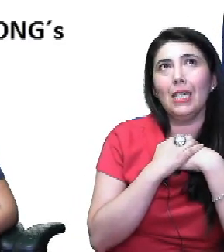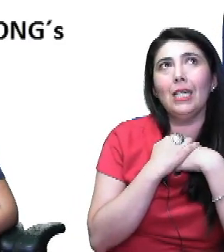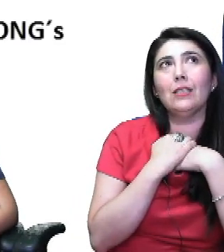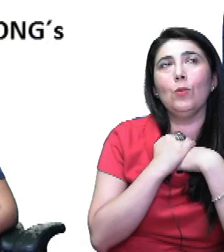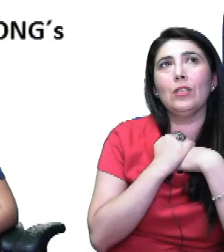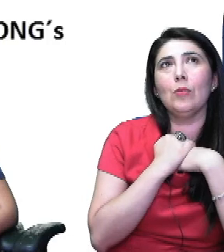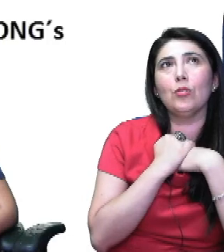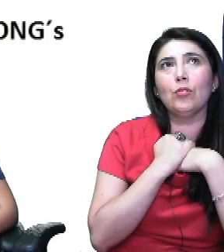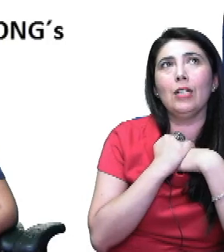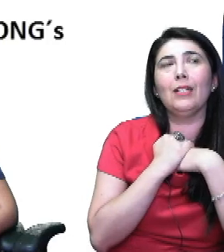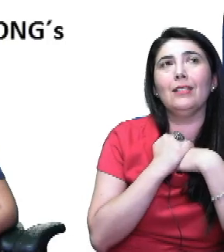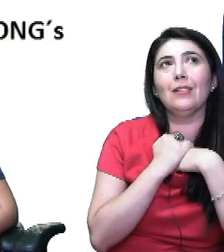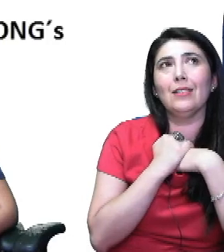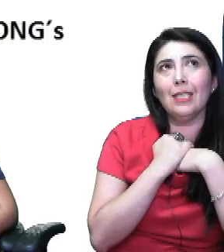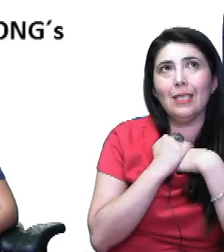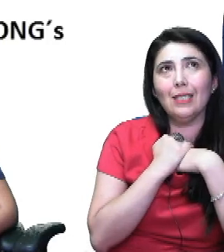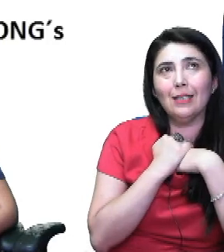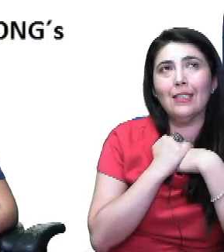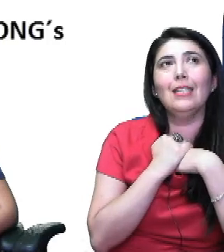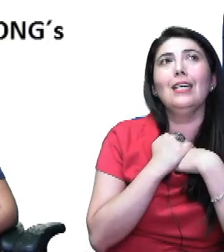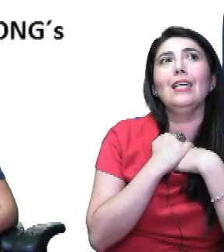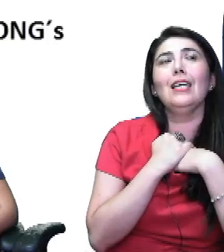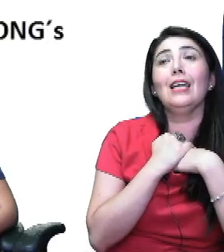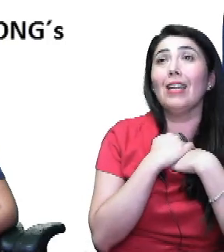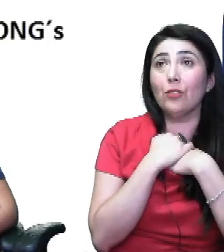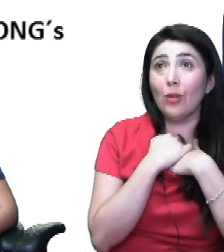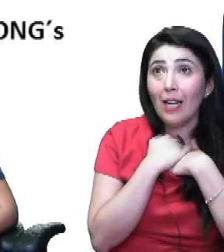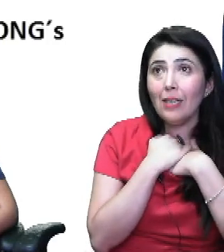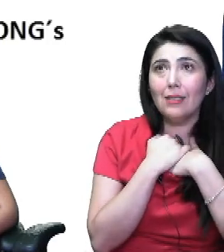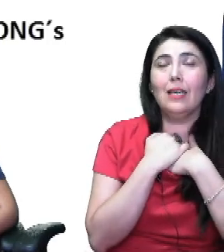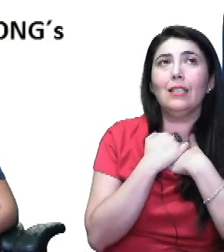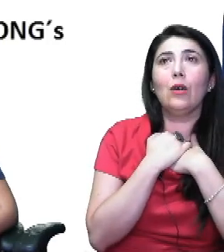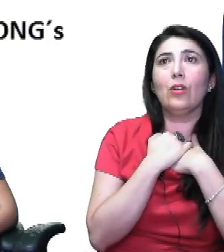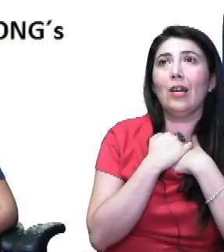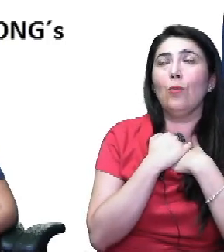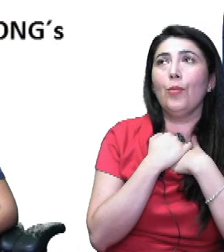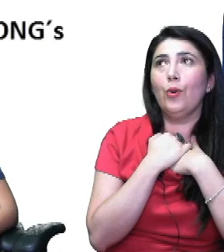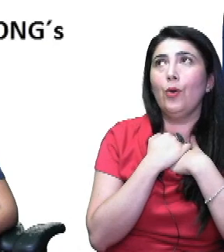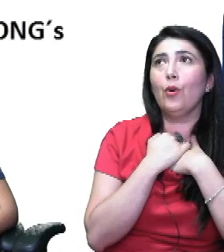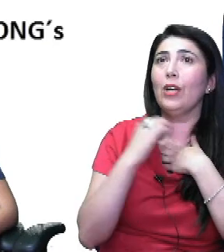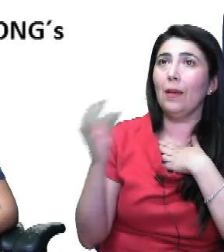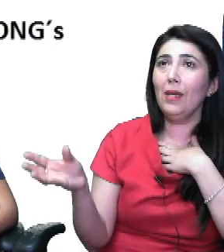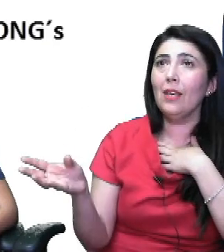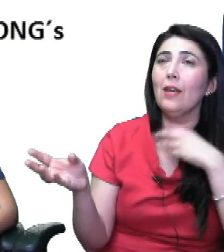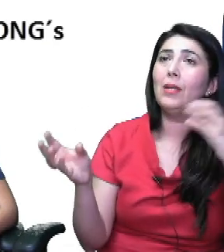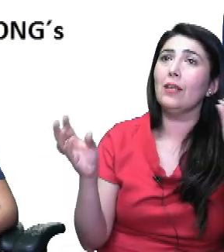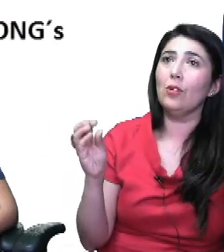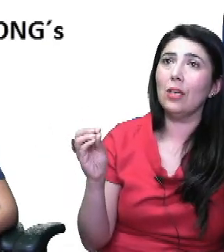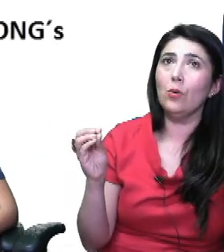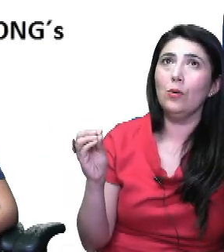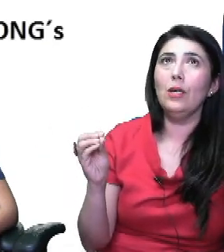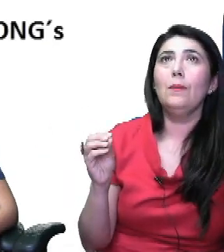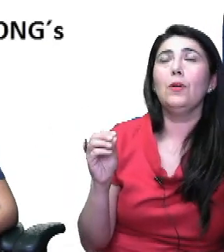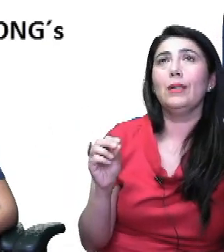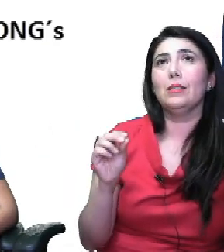mesa técnica de salud mental y apoyo psicosocial en emergencias y desastres en el nivel nacional, que está coordinado por ONEMI y Ministerio de